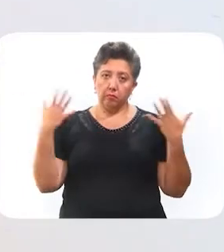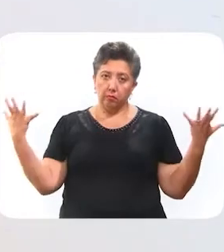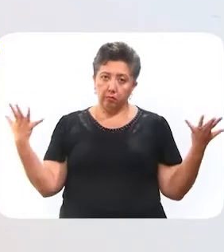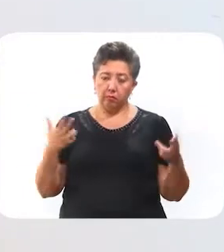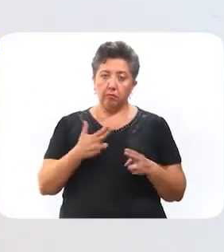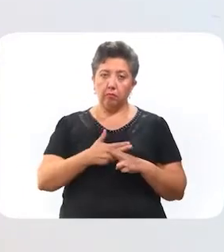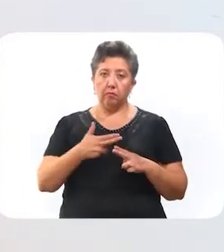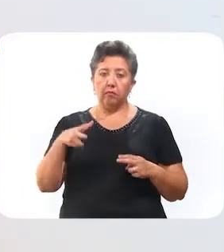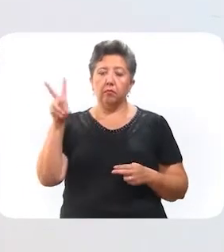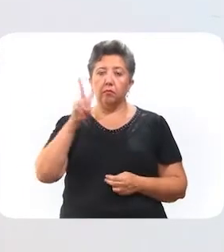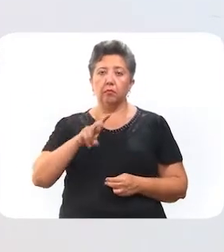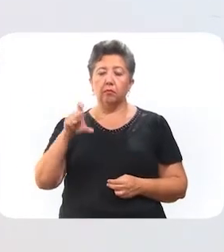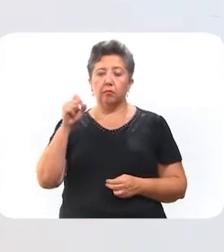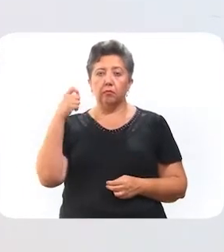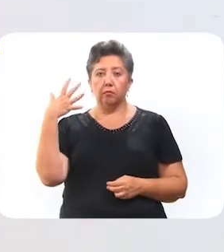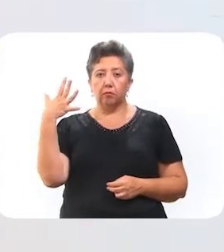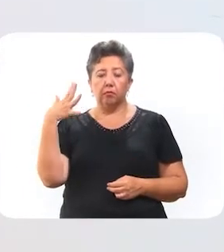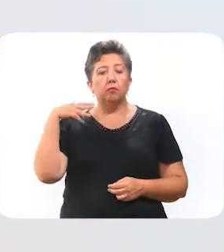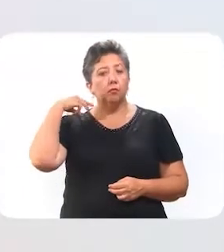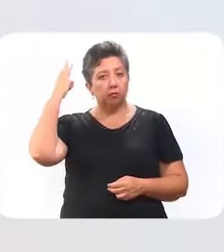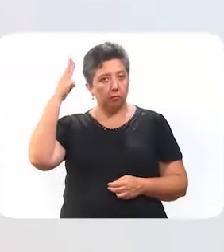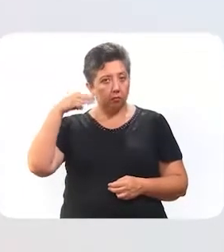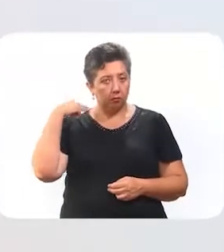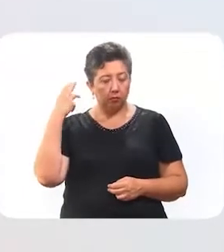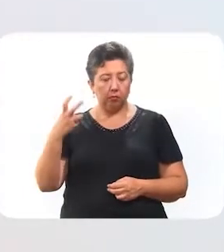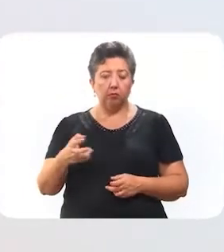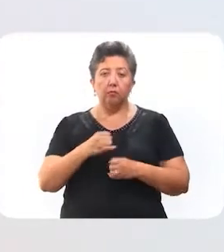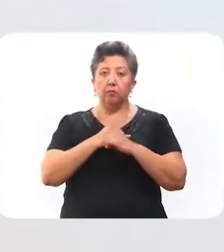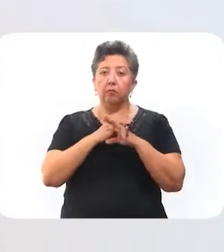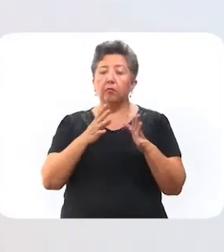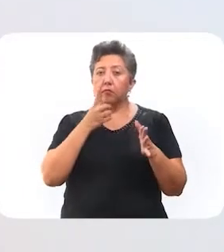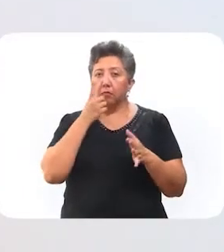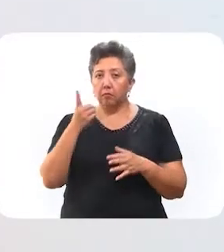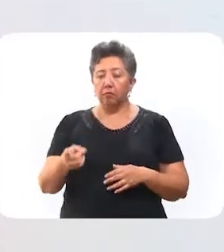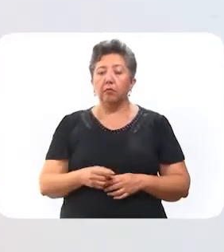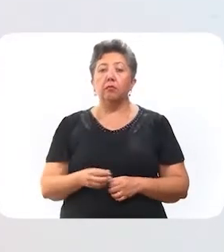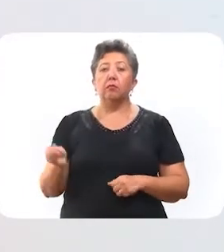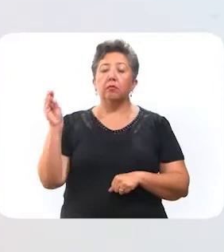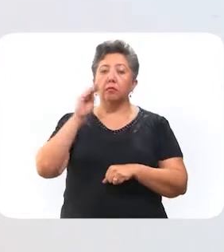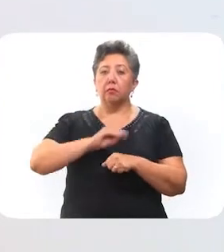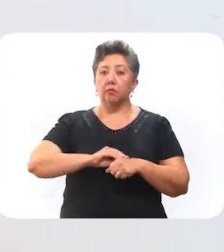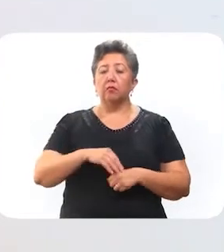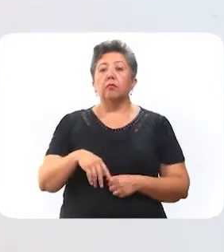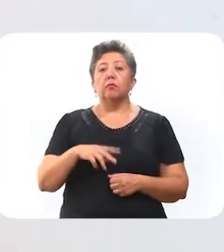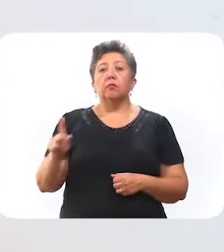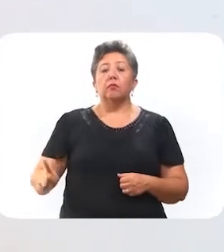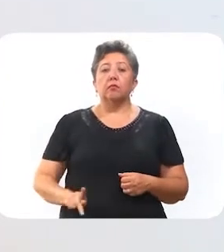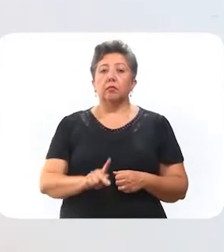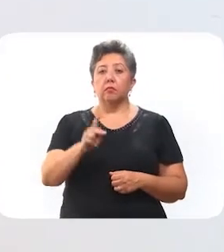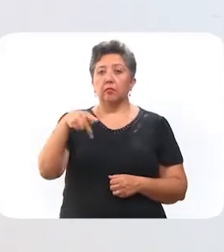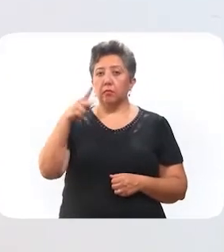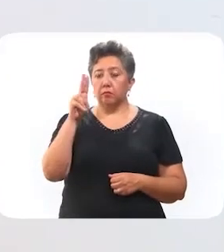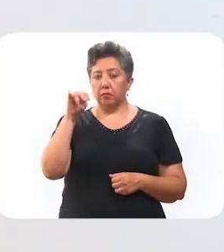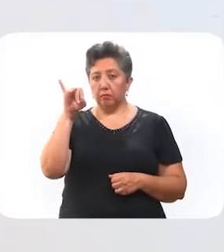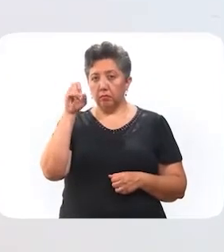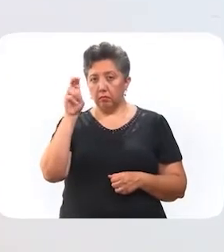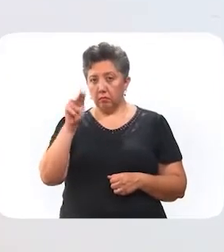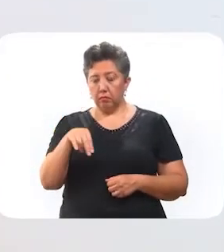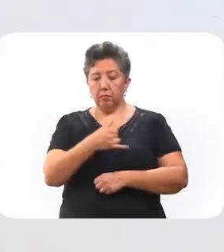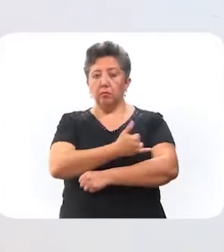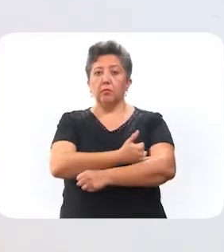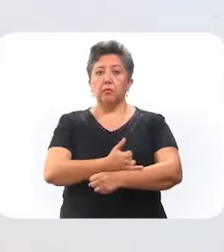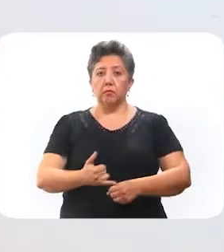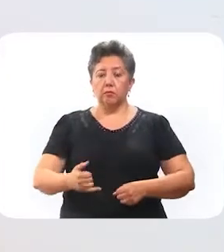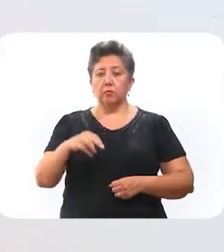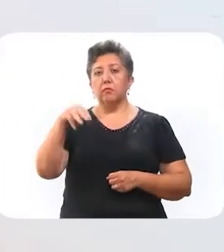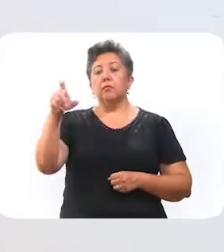a cabo hasta el viernes 25 de marzo. En esta nueva fase están incluidos los municipios de Canacín,